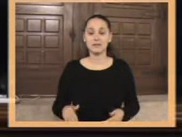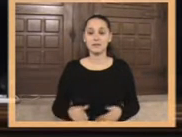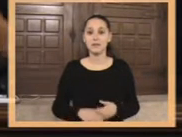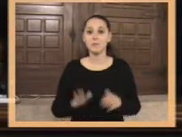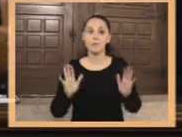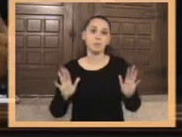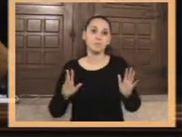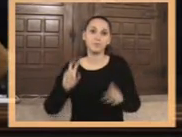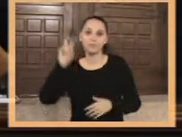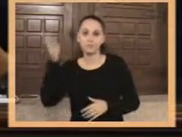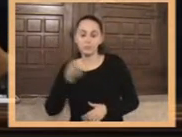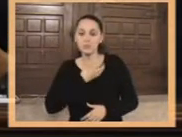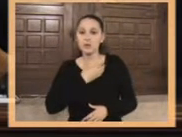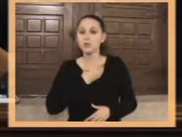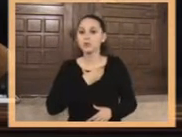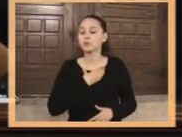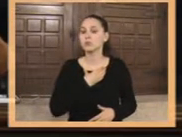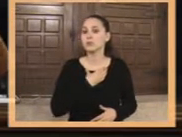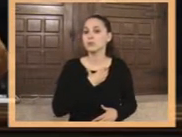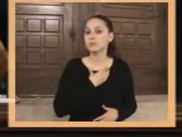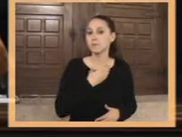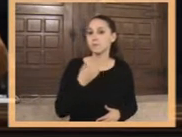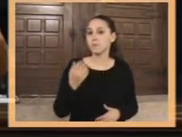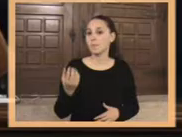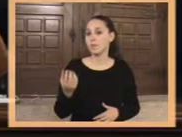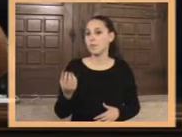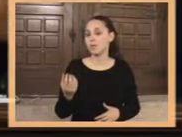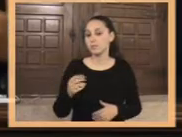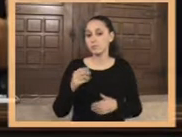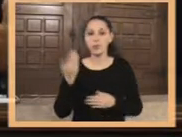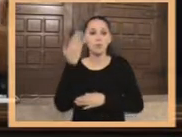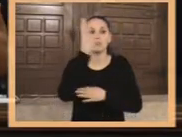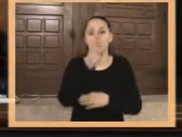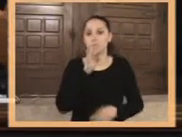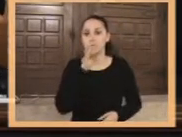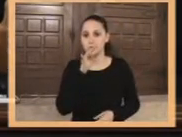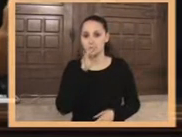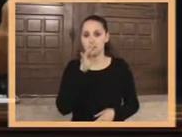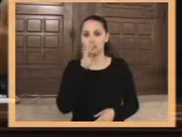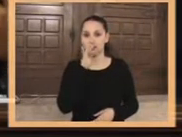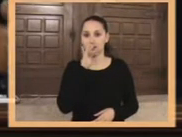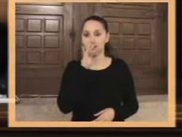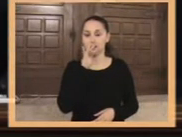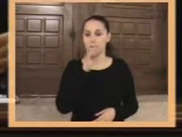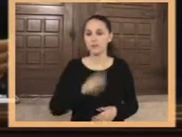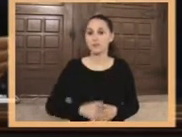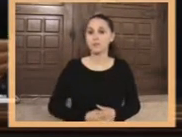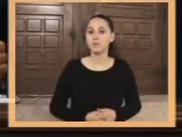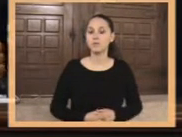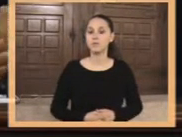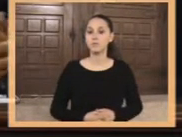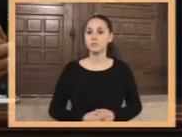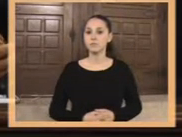otros ayuntamientos, que hacía referencia anteriormente mi compañero, pues siendo gobernados por el Partido Socialista votaron a